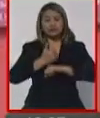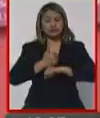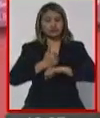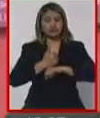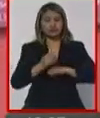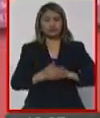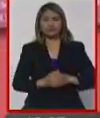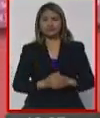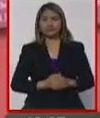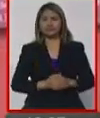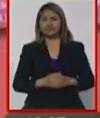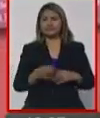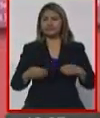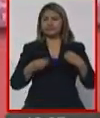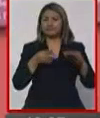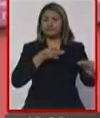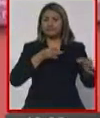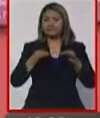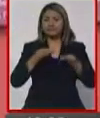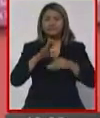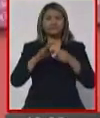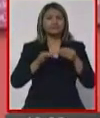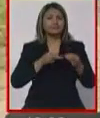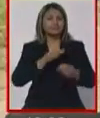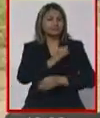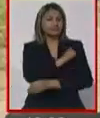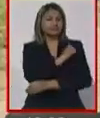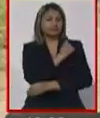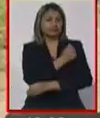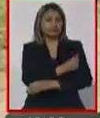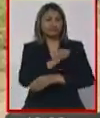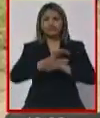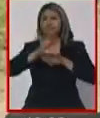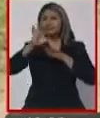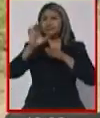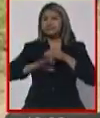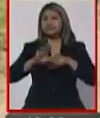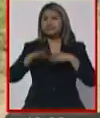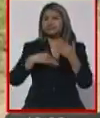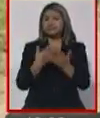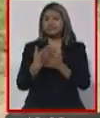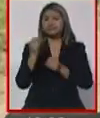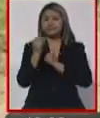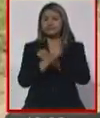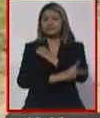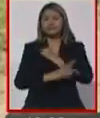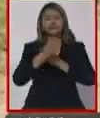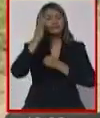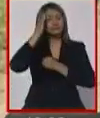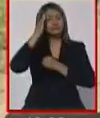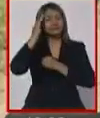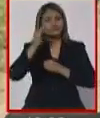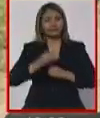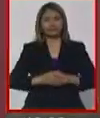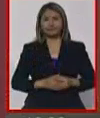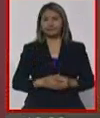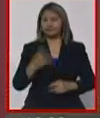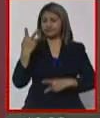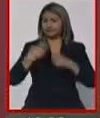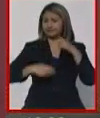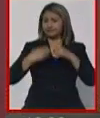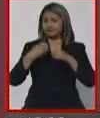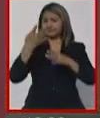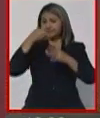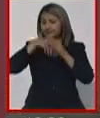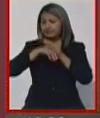aquí, dando a conocer aquí a la población entera y todos los países que conozcan el problema